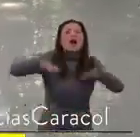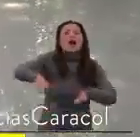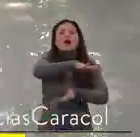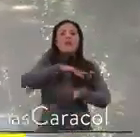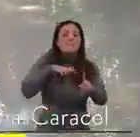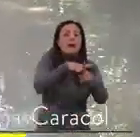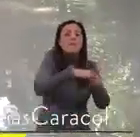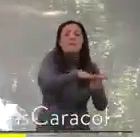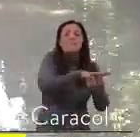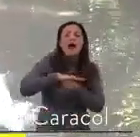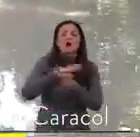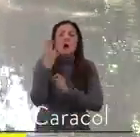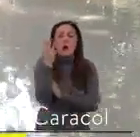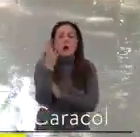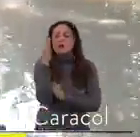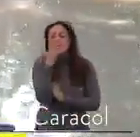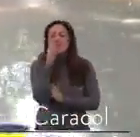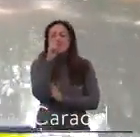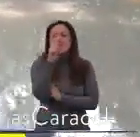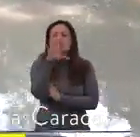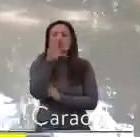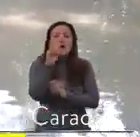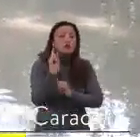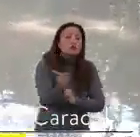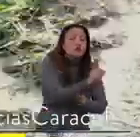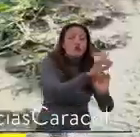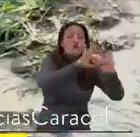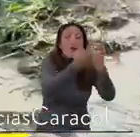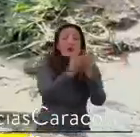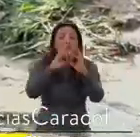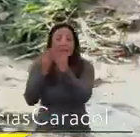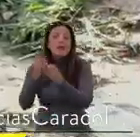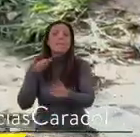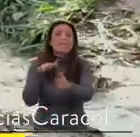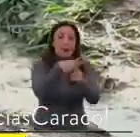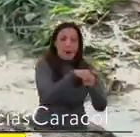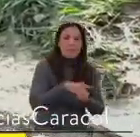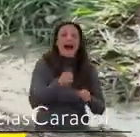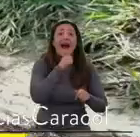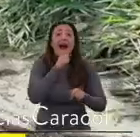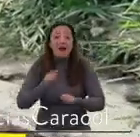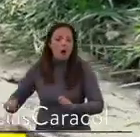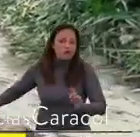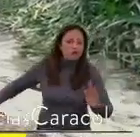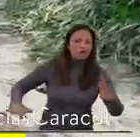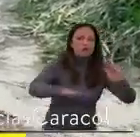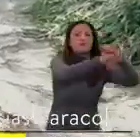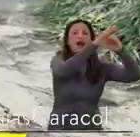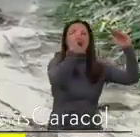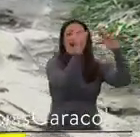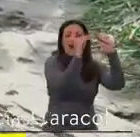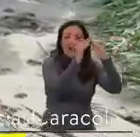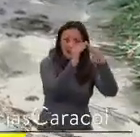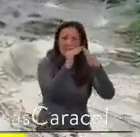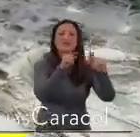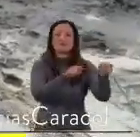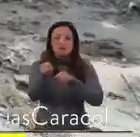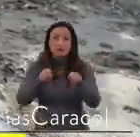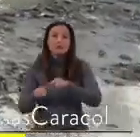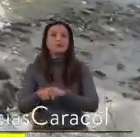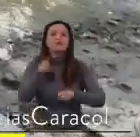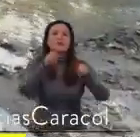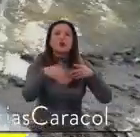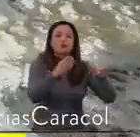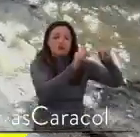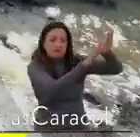municipio, en alrededor de unas 150 familias, a las cuales el agua le ingresó a sus casas, algunos